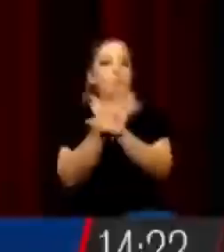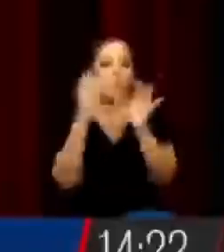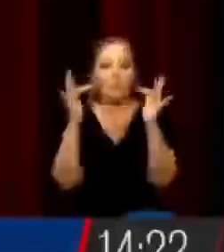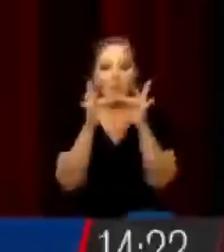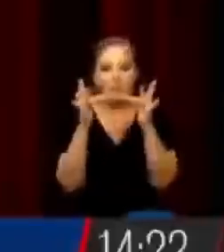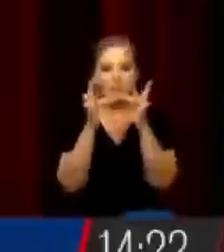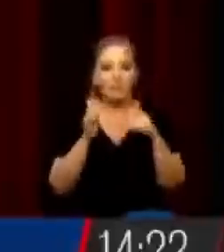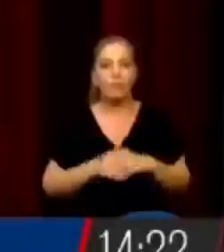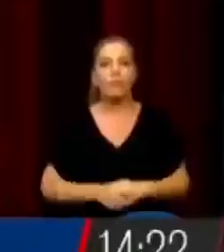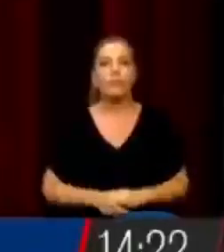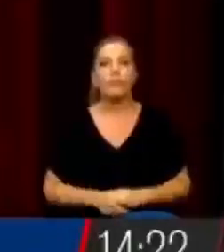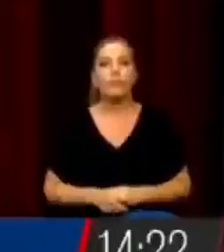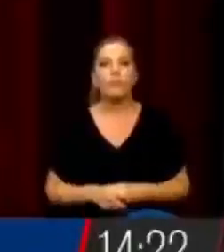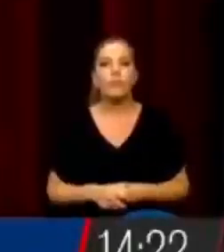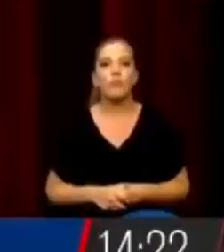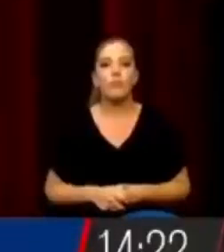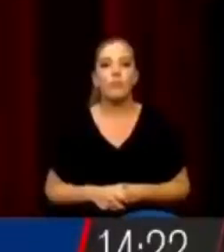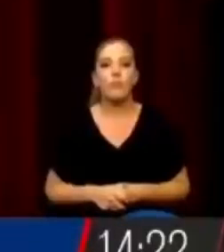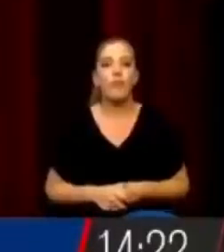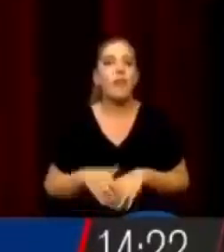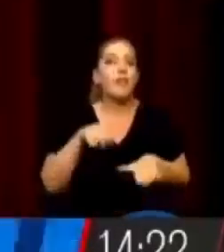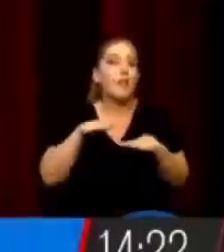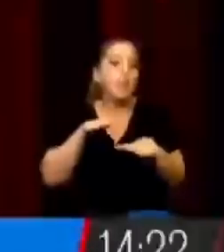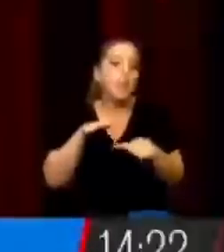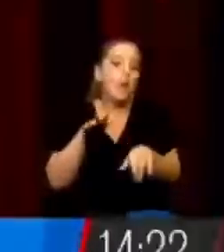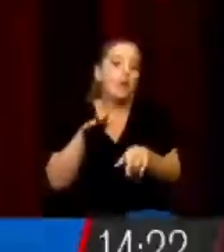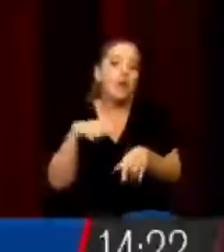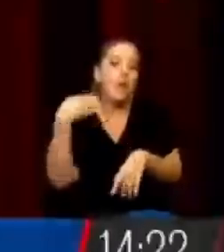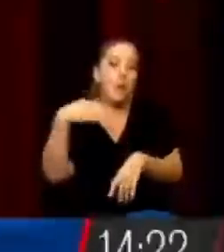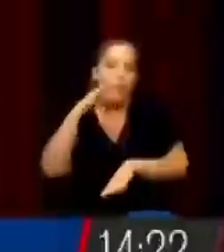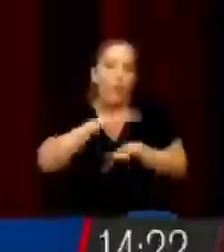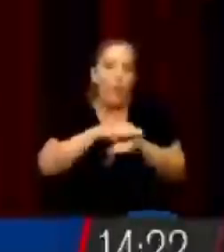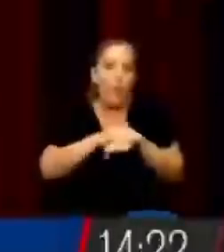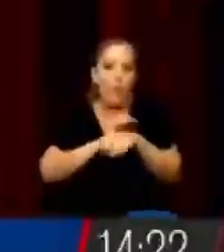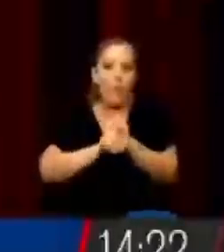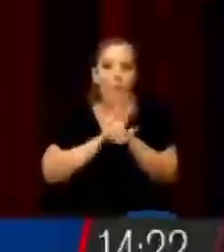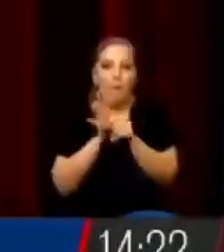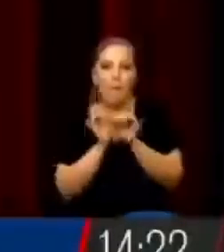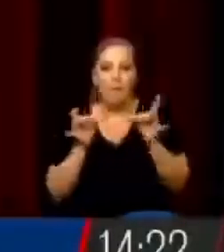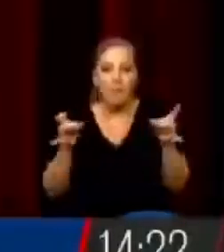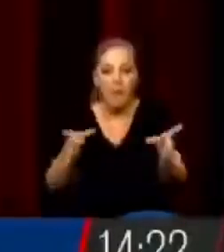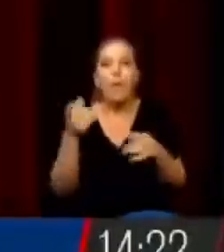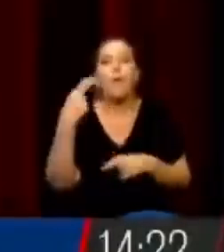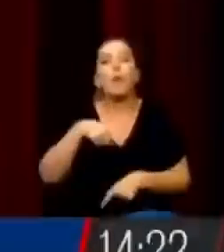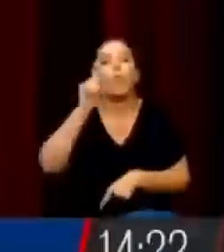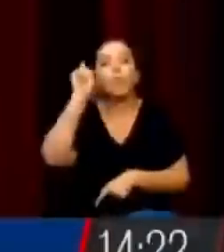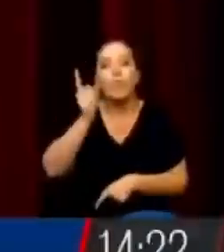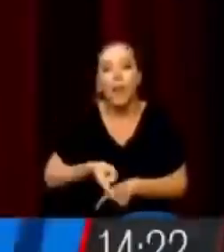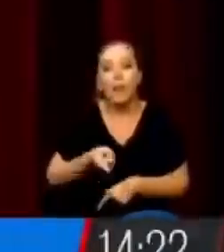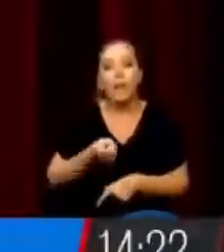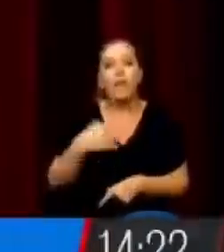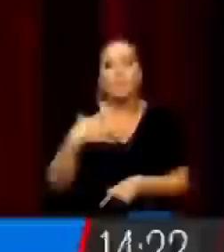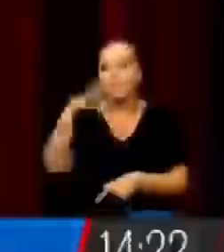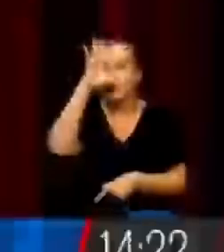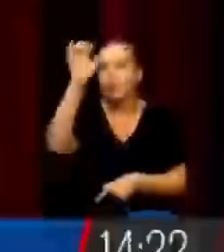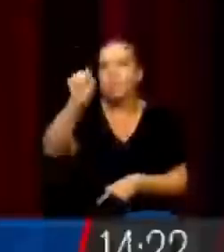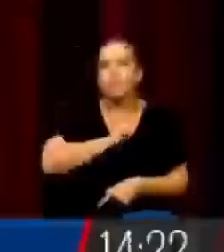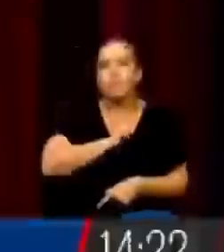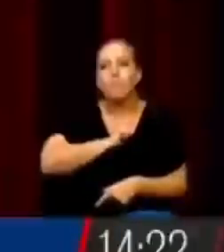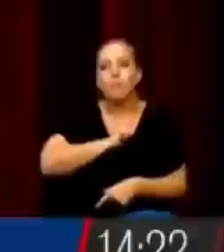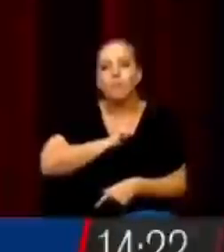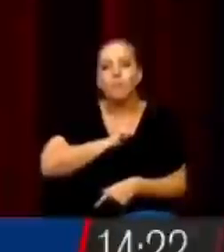fue parte de un marco al que nos obligó la pandemia. Pero que también tengamos el coraje y la